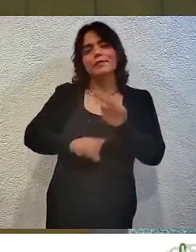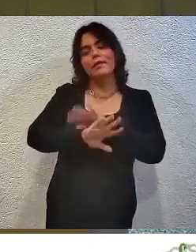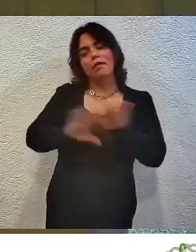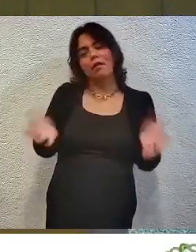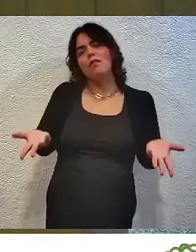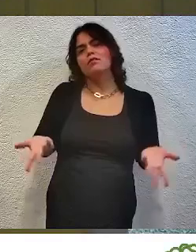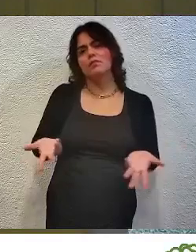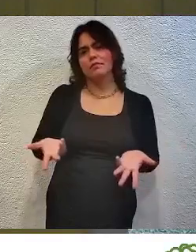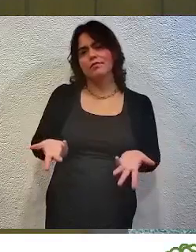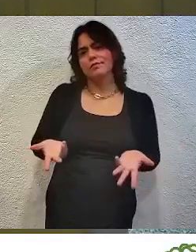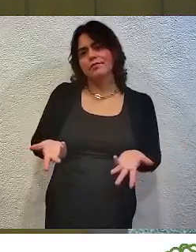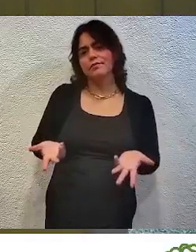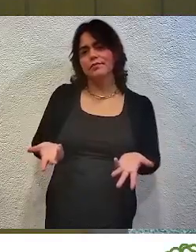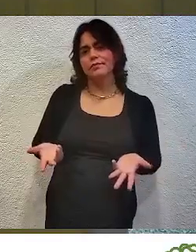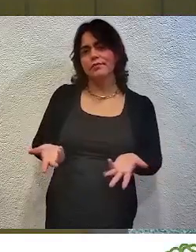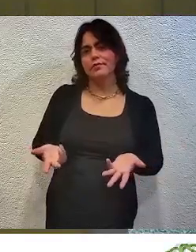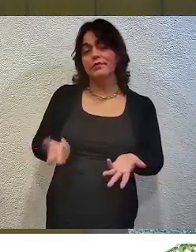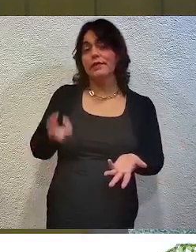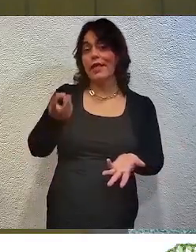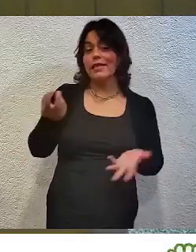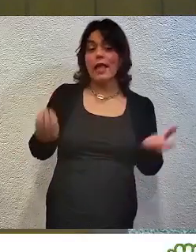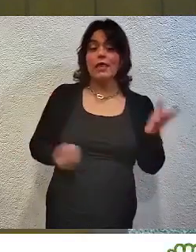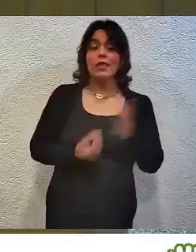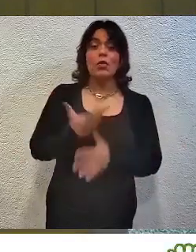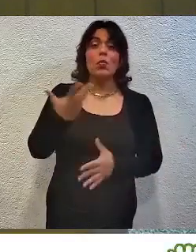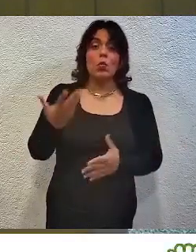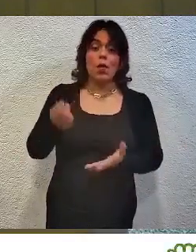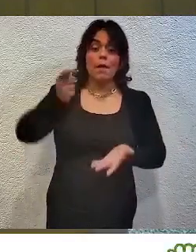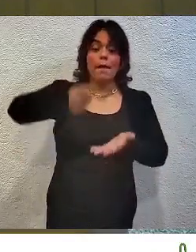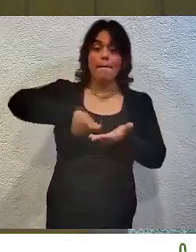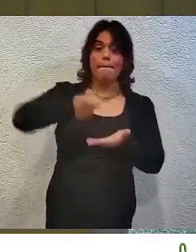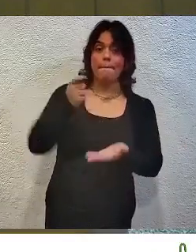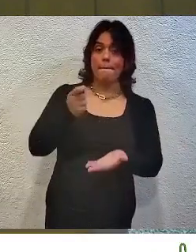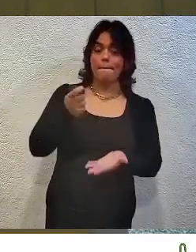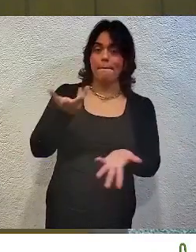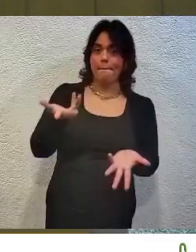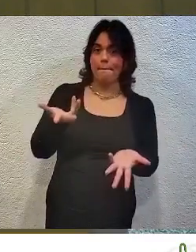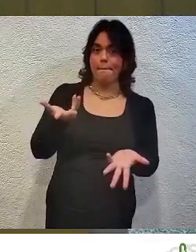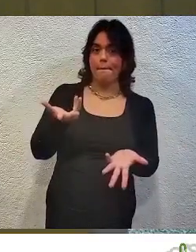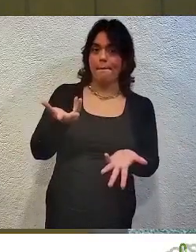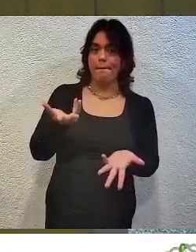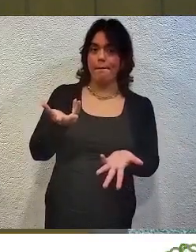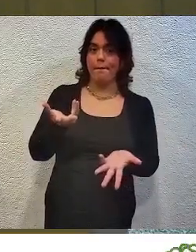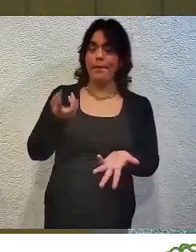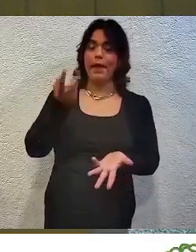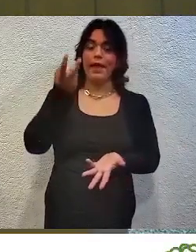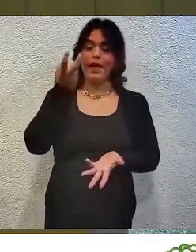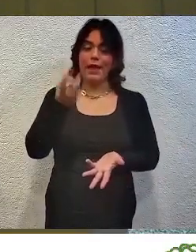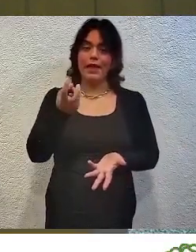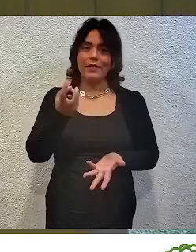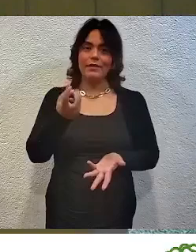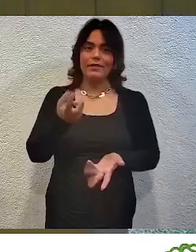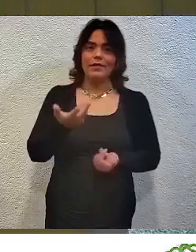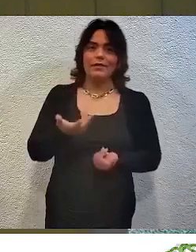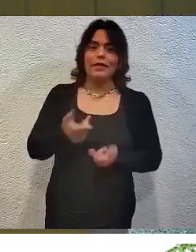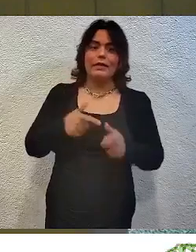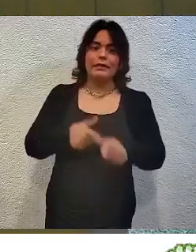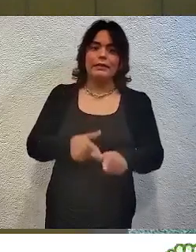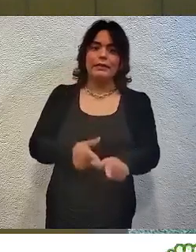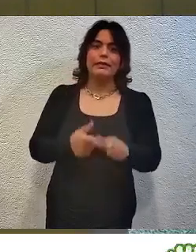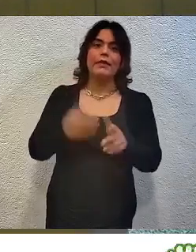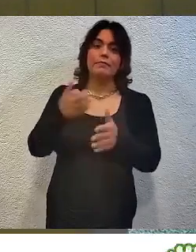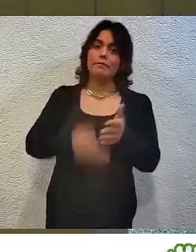que se emita una nueva. ¿En qué sentido? Pues en el sentido de que hay una causal de sobreseimiento y que por lo